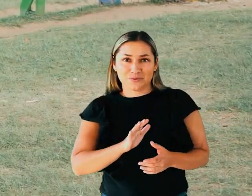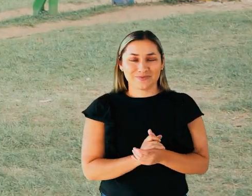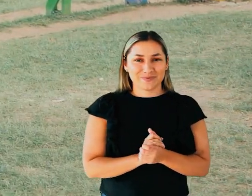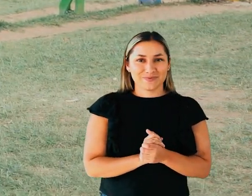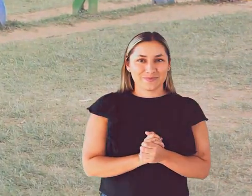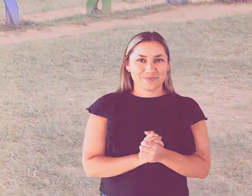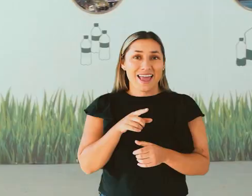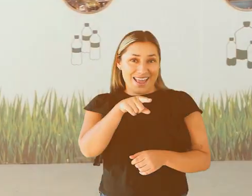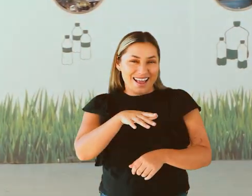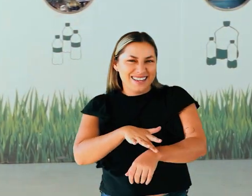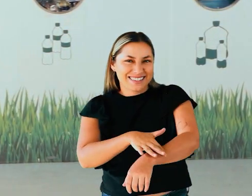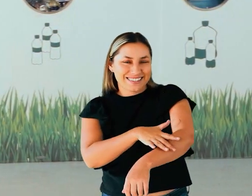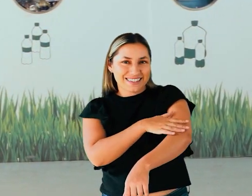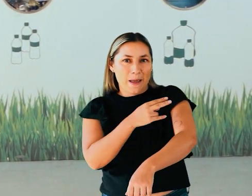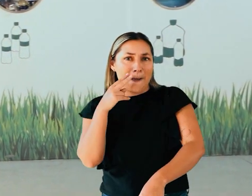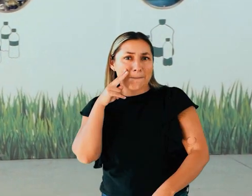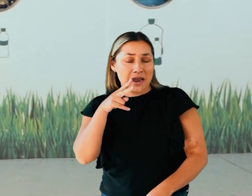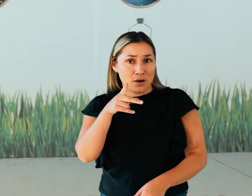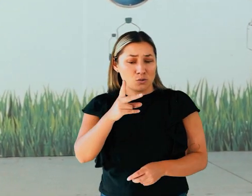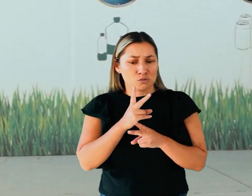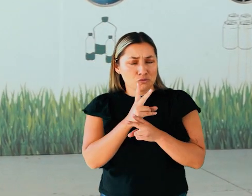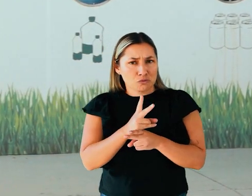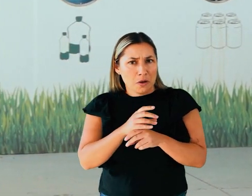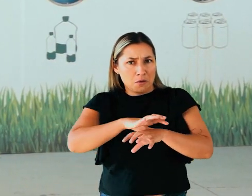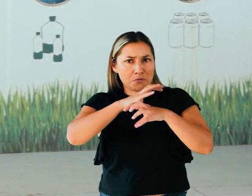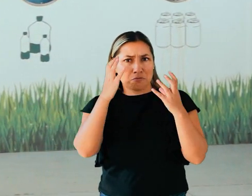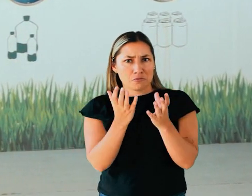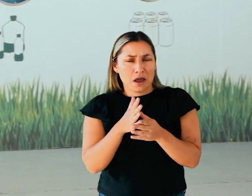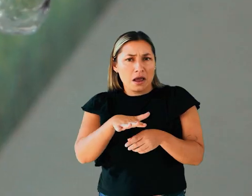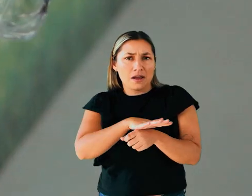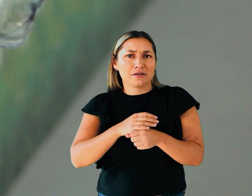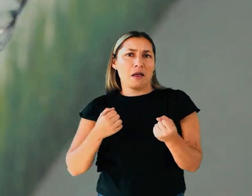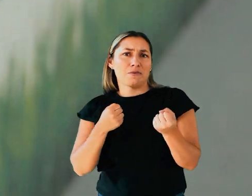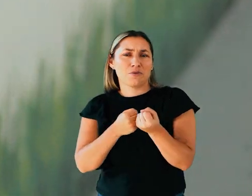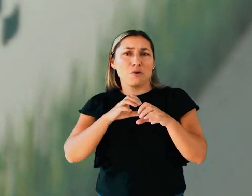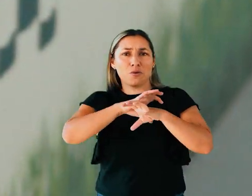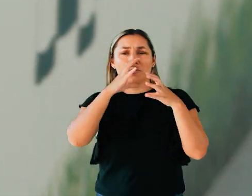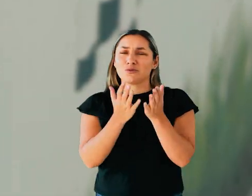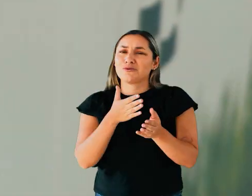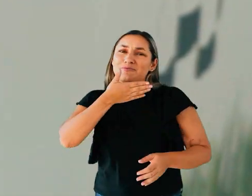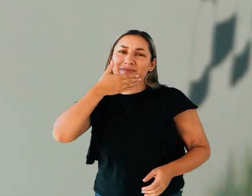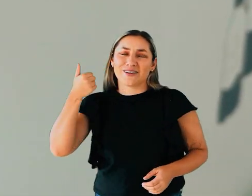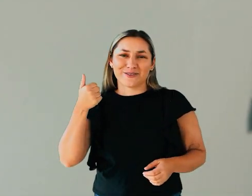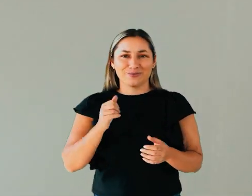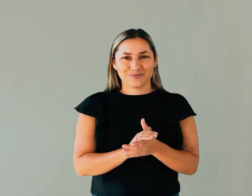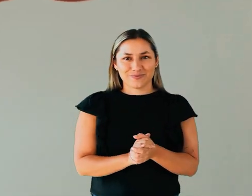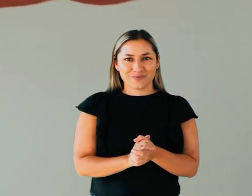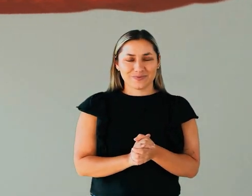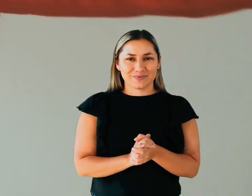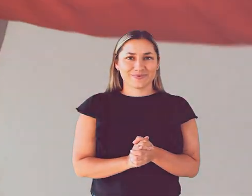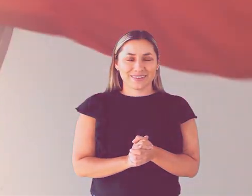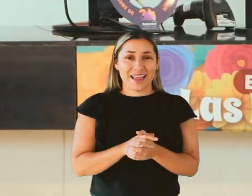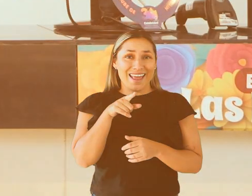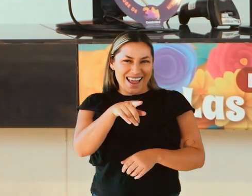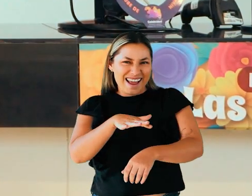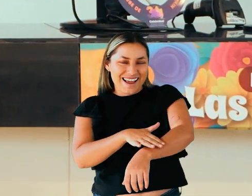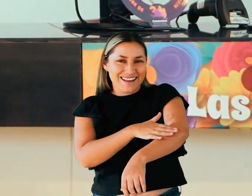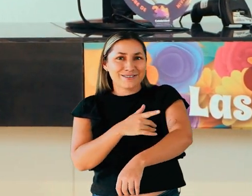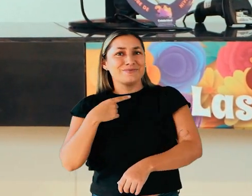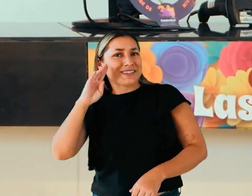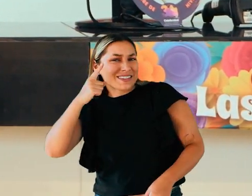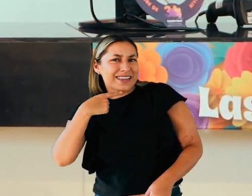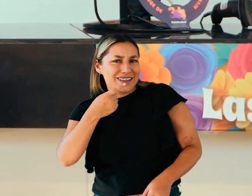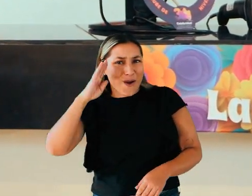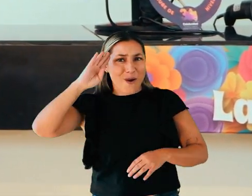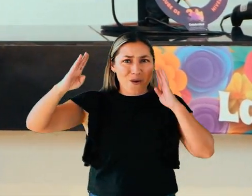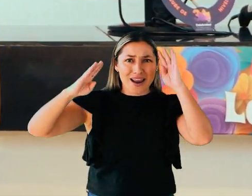Dog Place. Nos hace vibrar verte cuidar el planeta y aportar un mundo mejor a nuestro lado. Nos hace